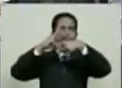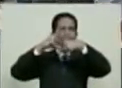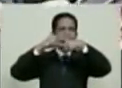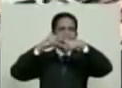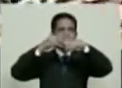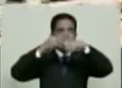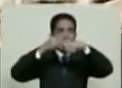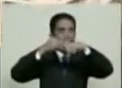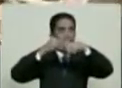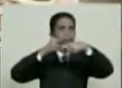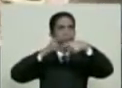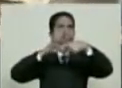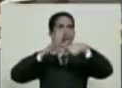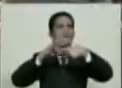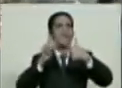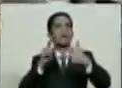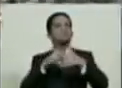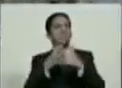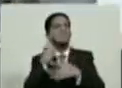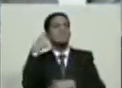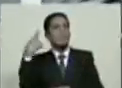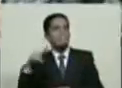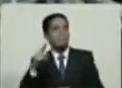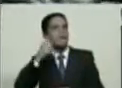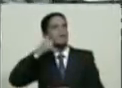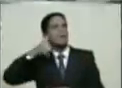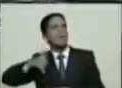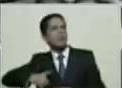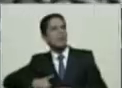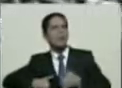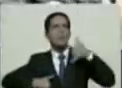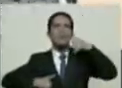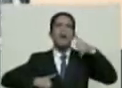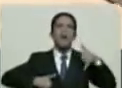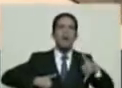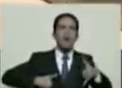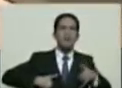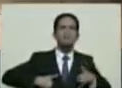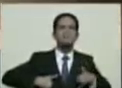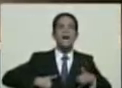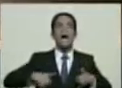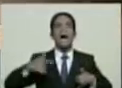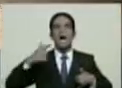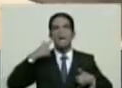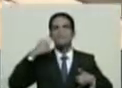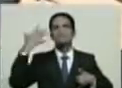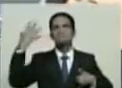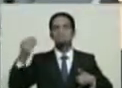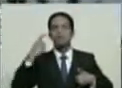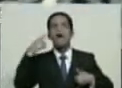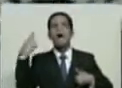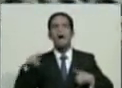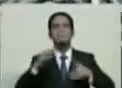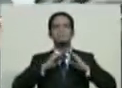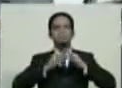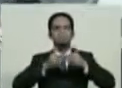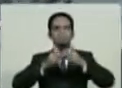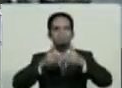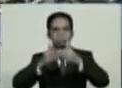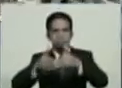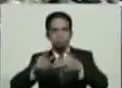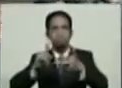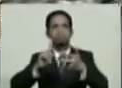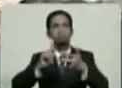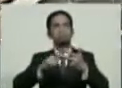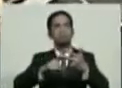portátiles, embarcaciones para salir por el lago hasta la población de Santa Cruz de Mara. También utilizaban vehículos para